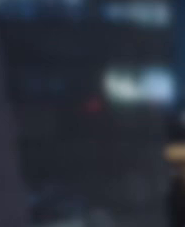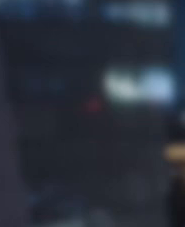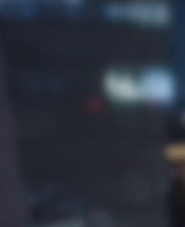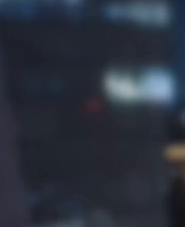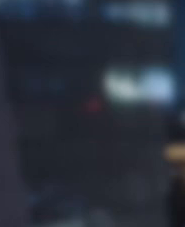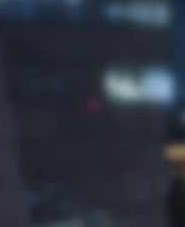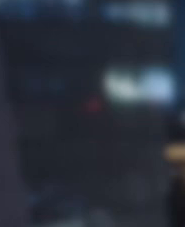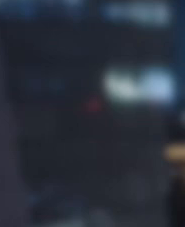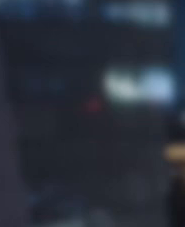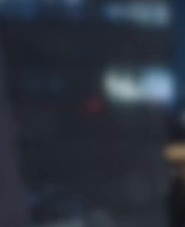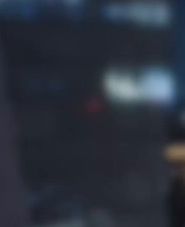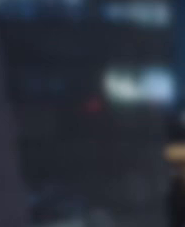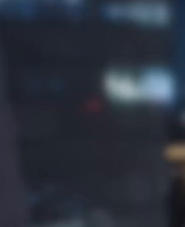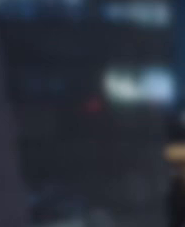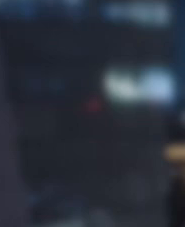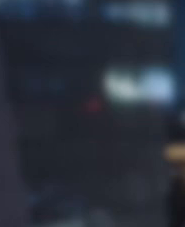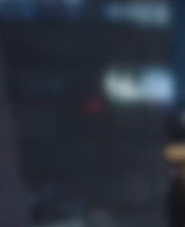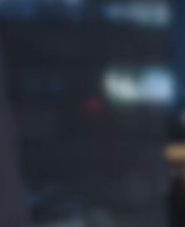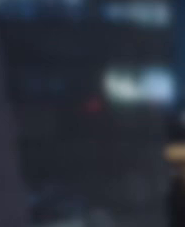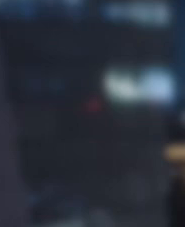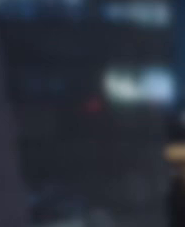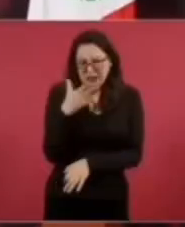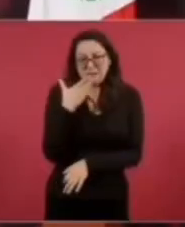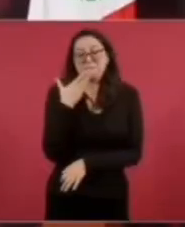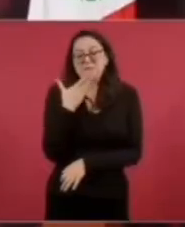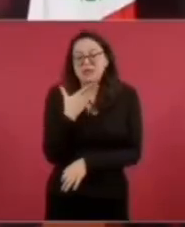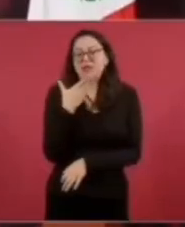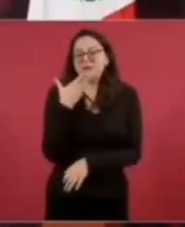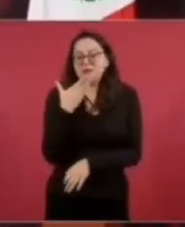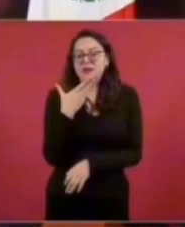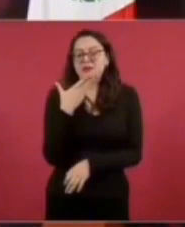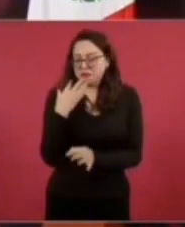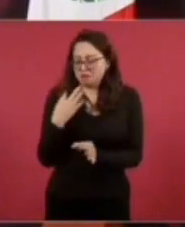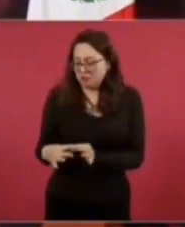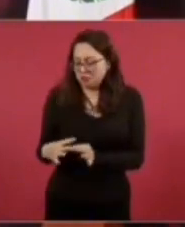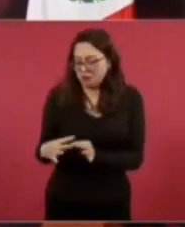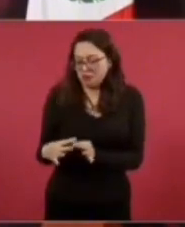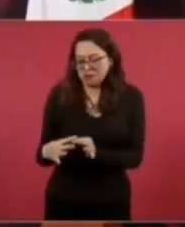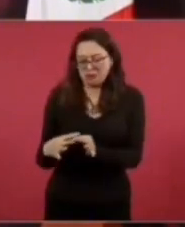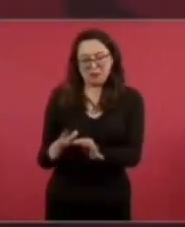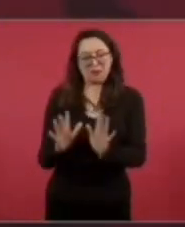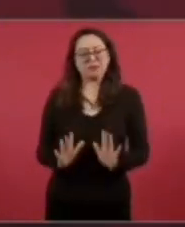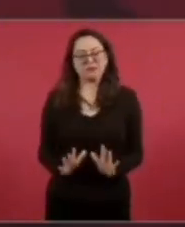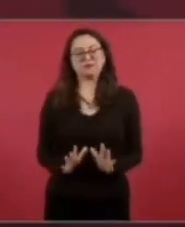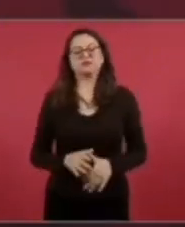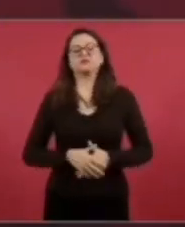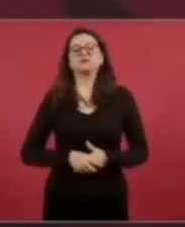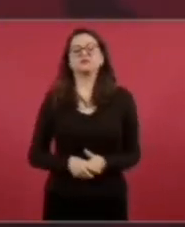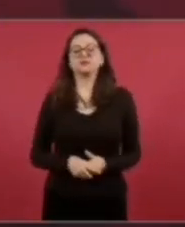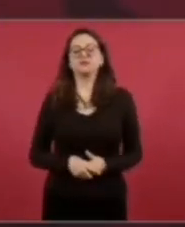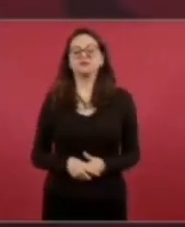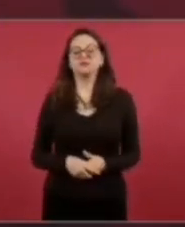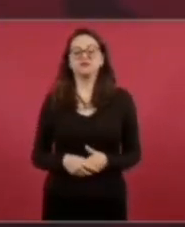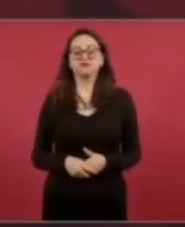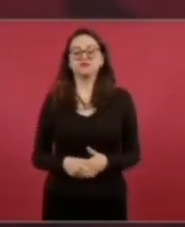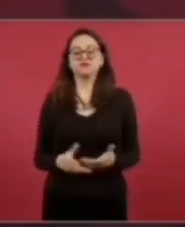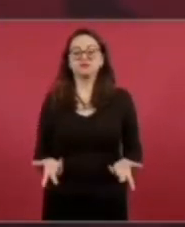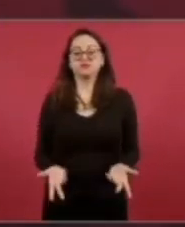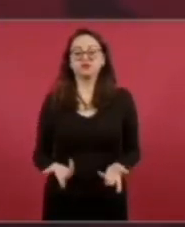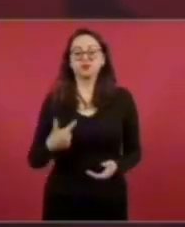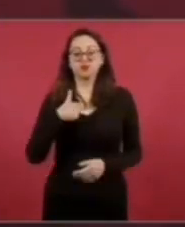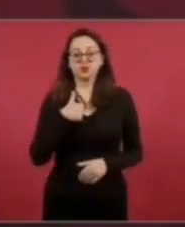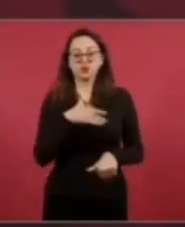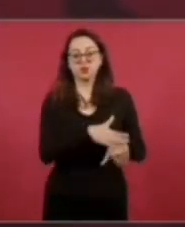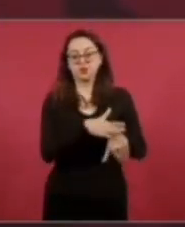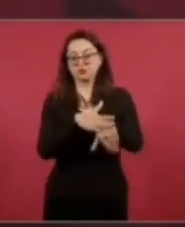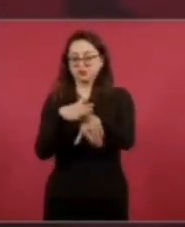el servicio de transporte público esa paz y tranquilidad que el presidente López Obrador asegura que impera en México